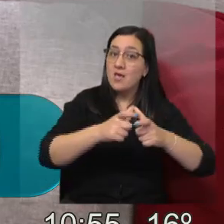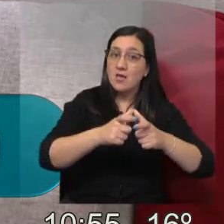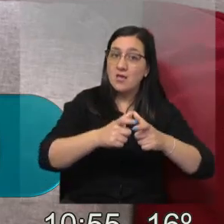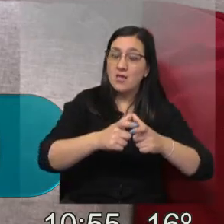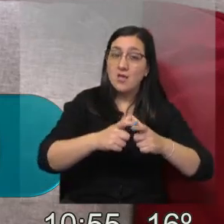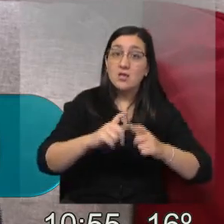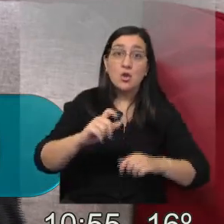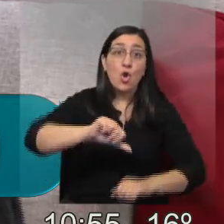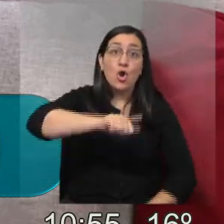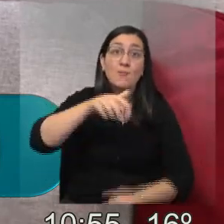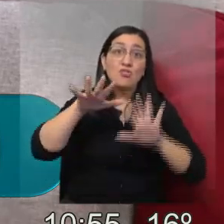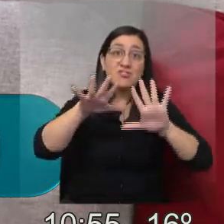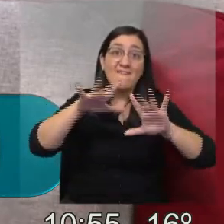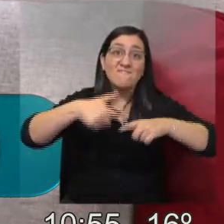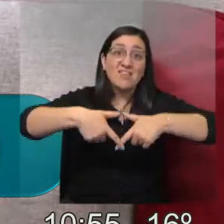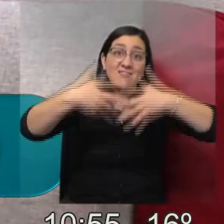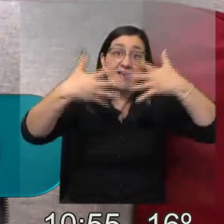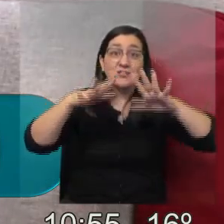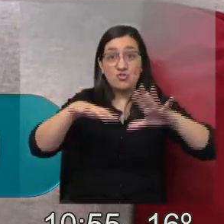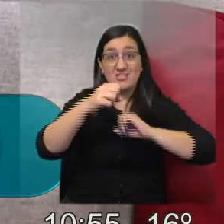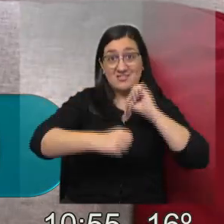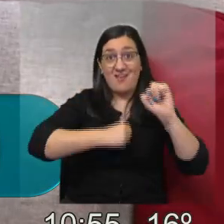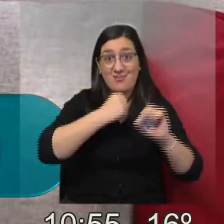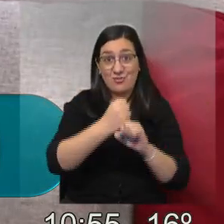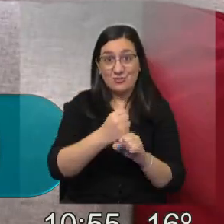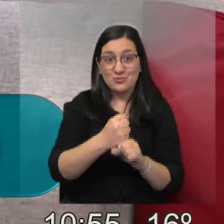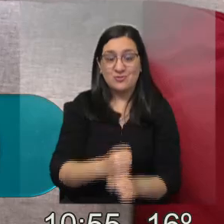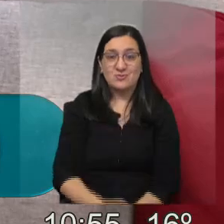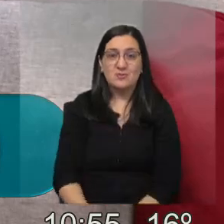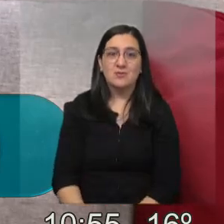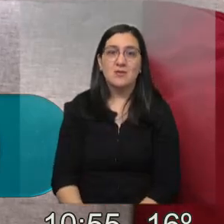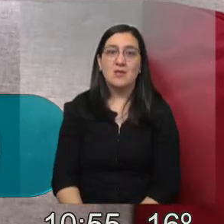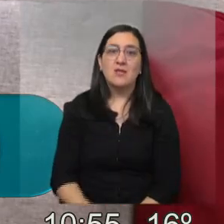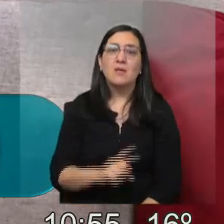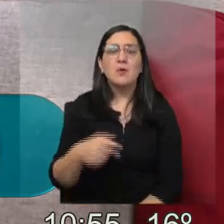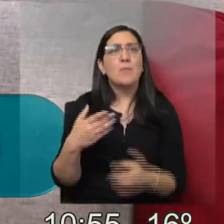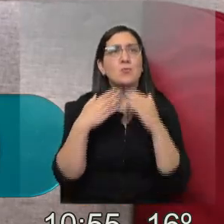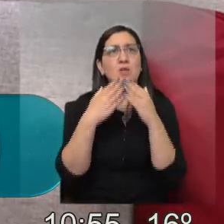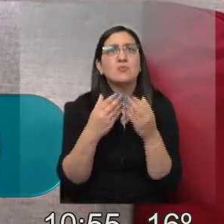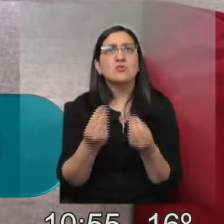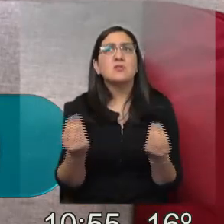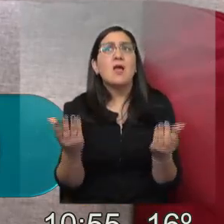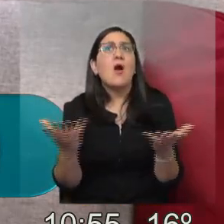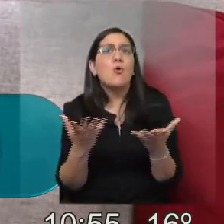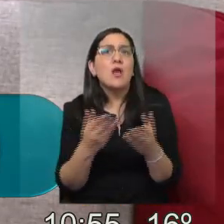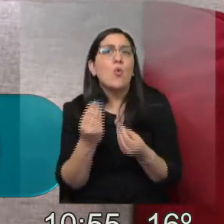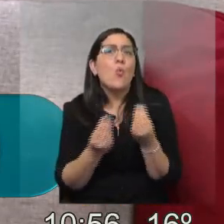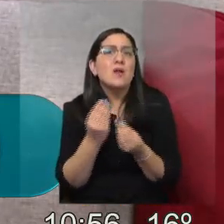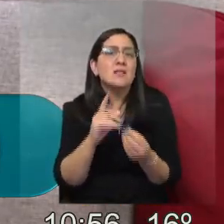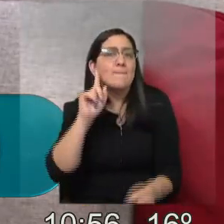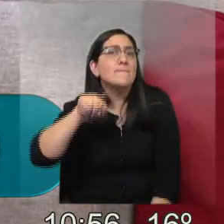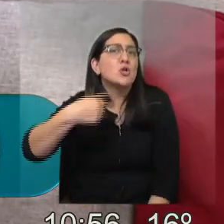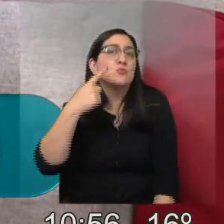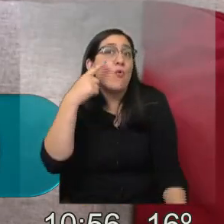10 festivales, lo cual es un logro en sí, claro, vino la pregunta de, bueno, ¿y ahora cuál es nuestro próximo